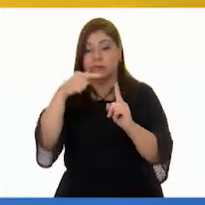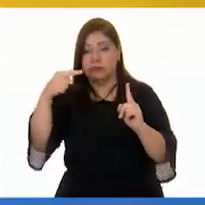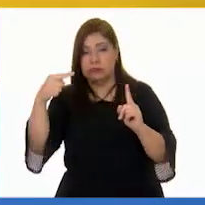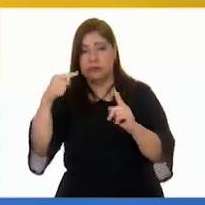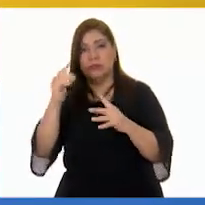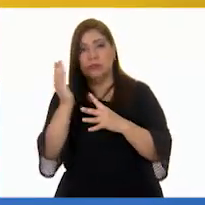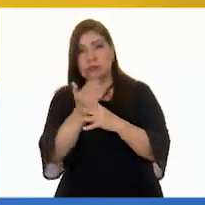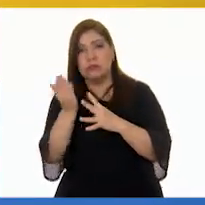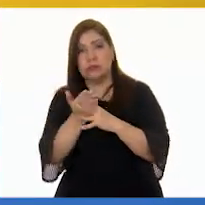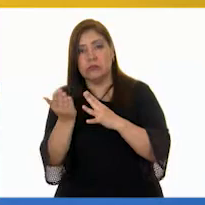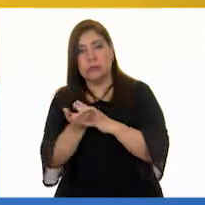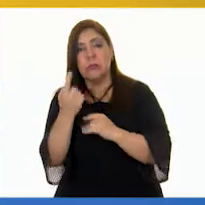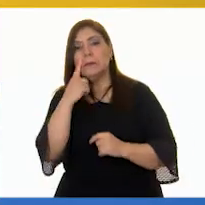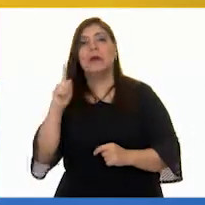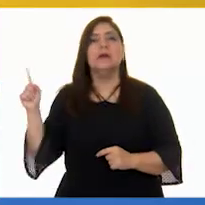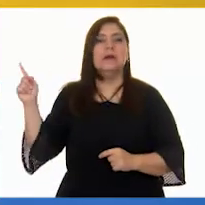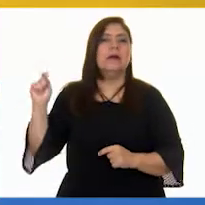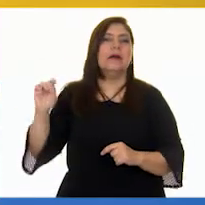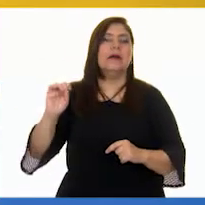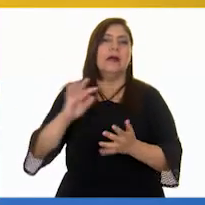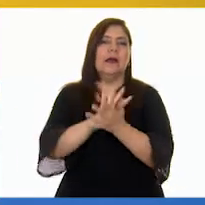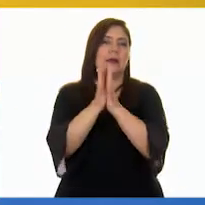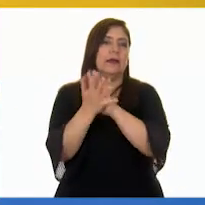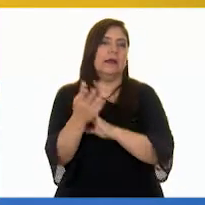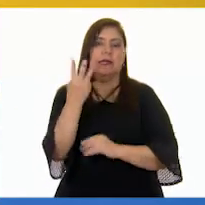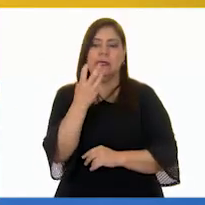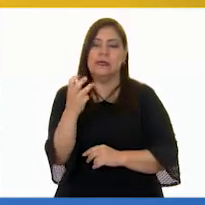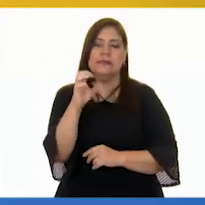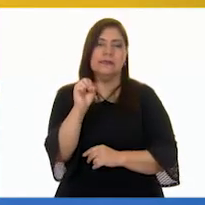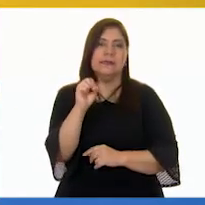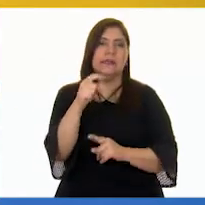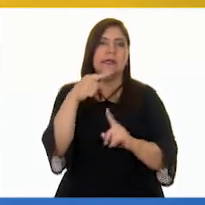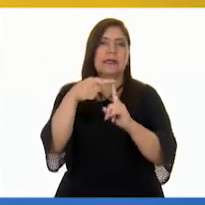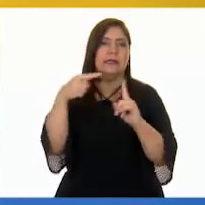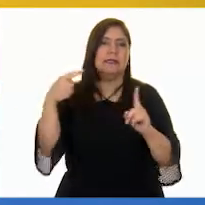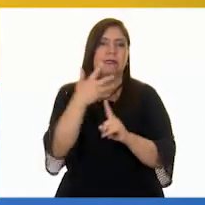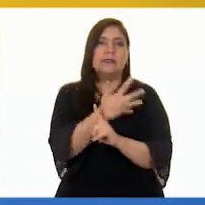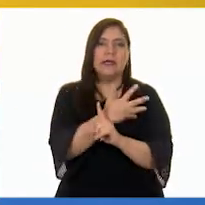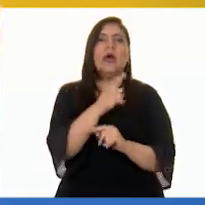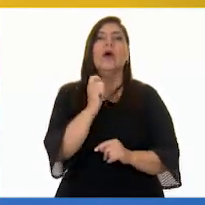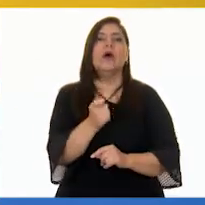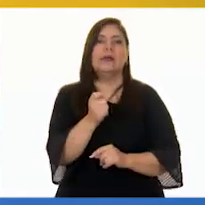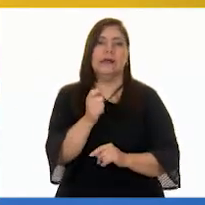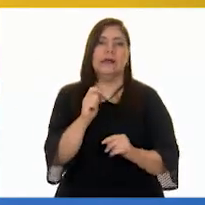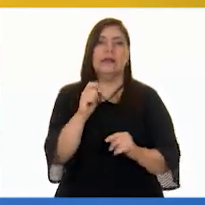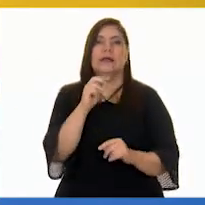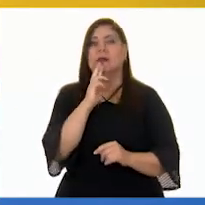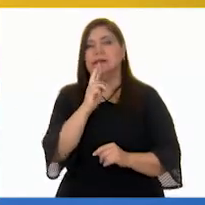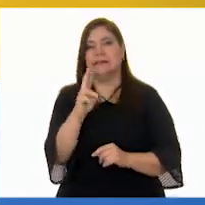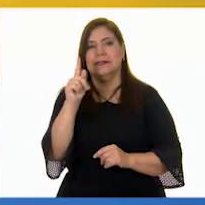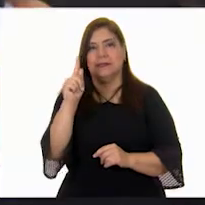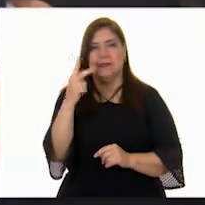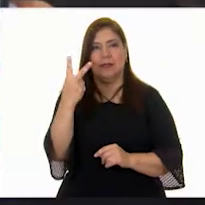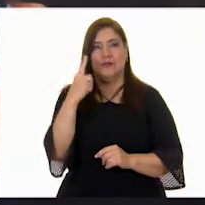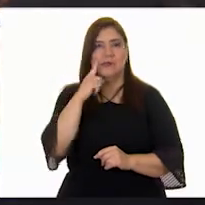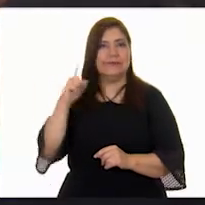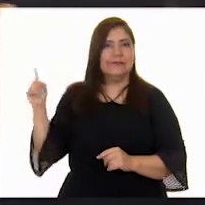a ver, vamos a dividirlo. 360 entre 5, esto es igual a 72.